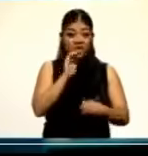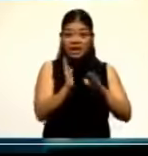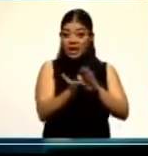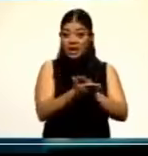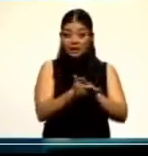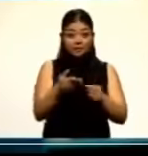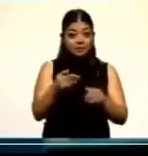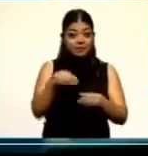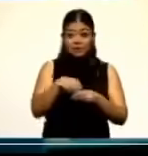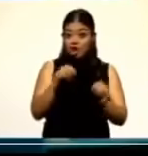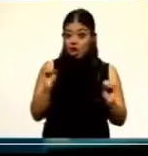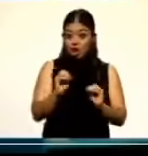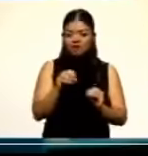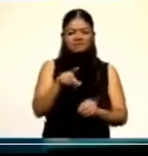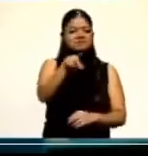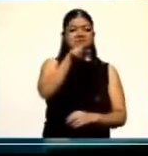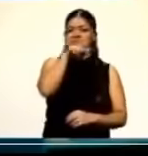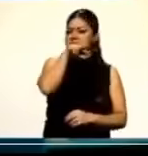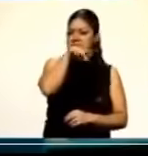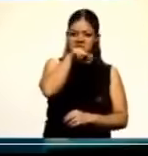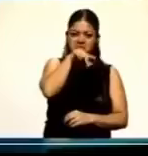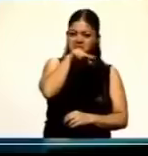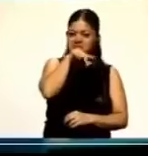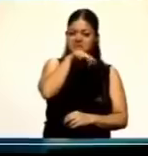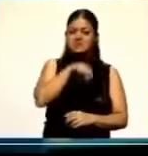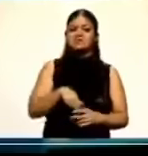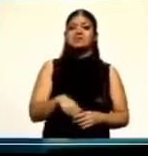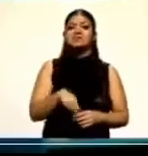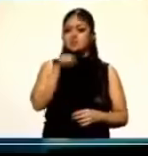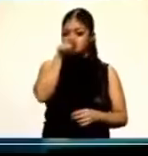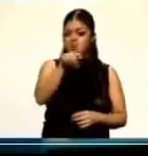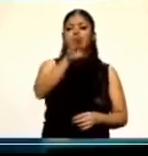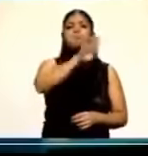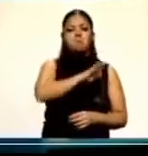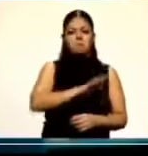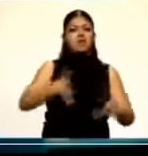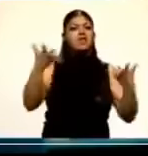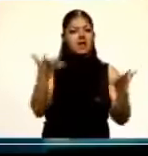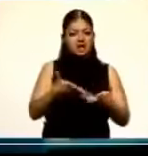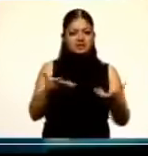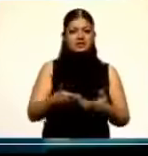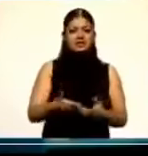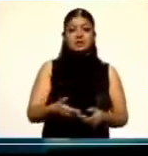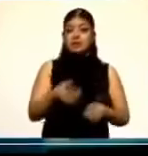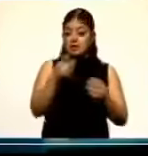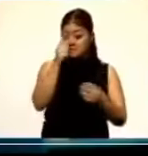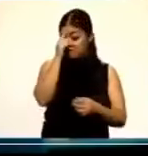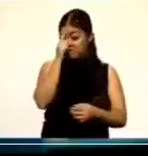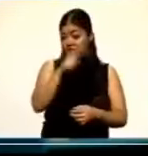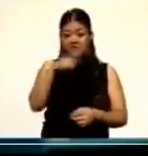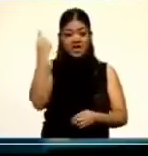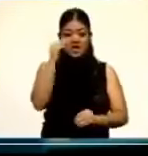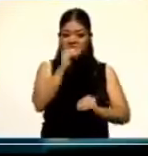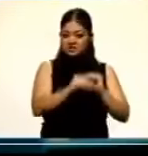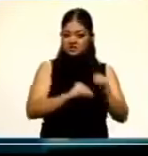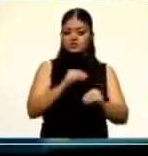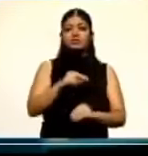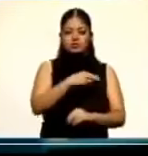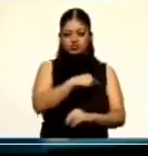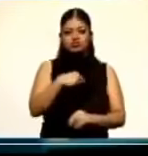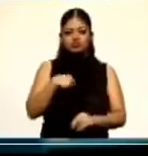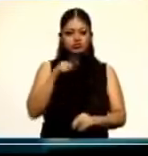de experiencias, no te preocupes. Tú puedes fabricar una. Es muy fácil y nosotros